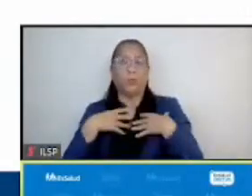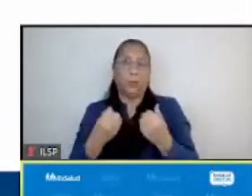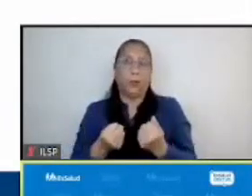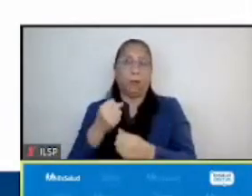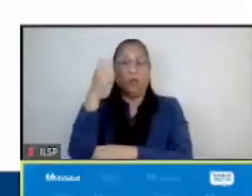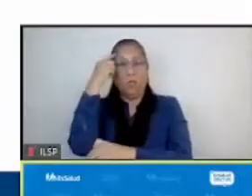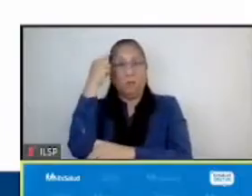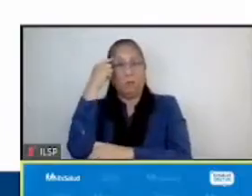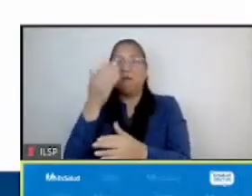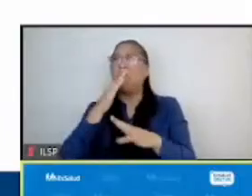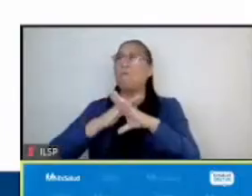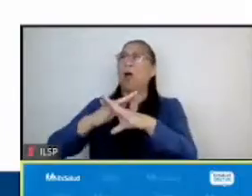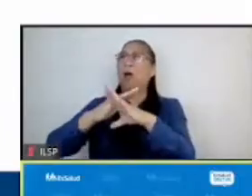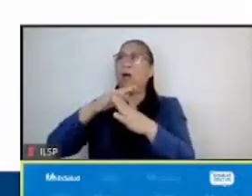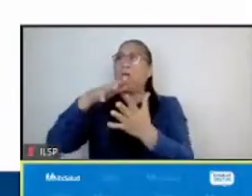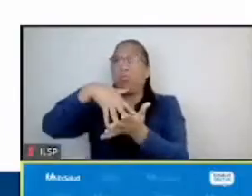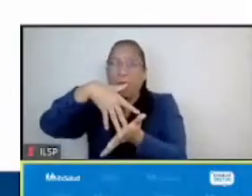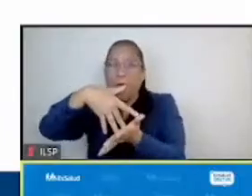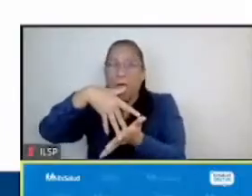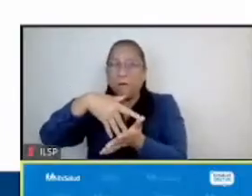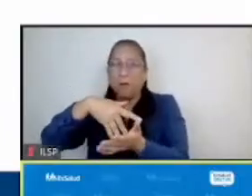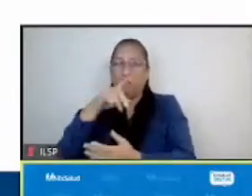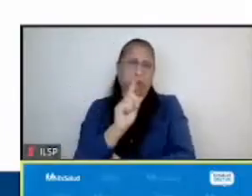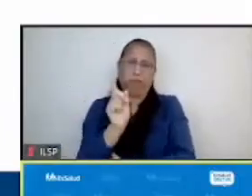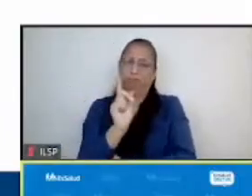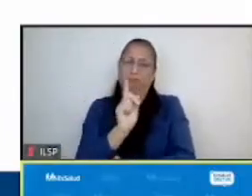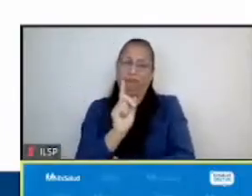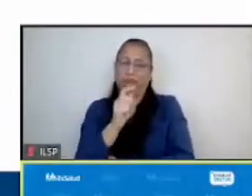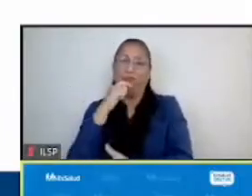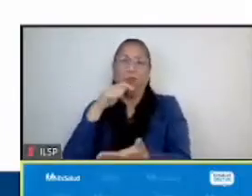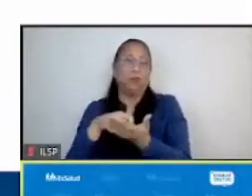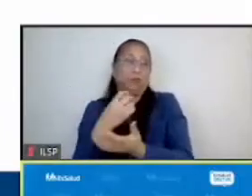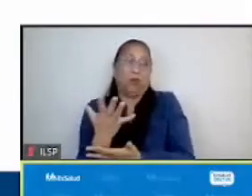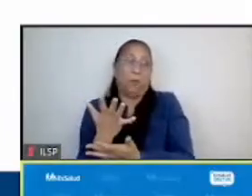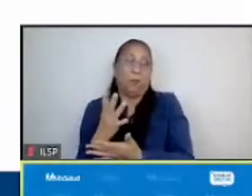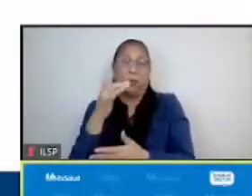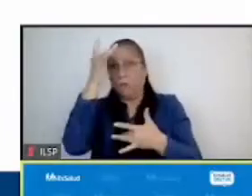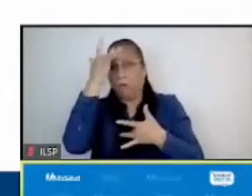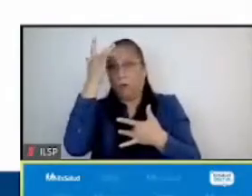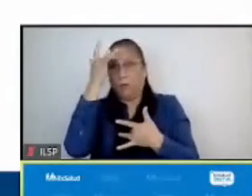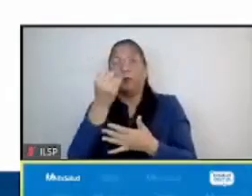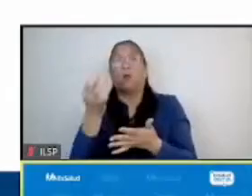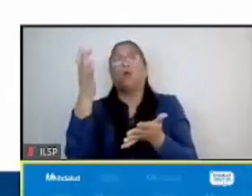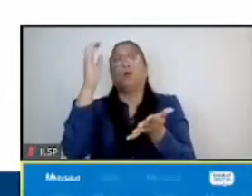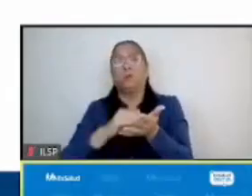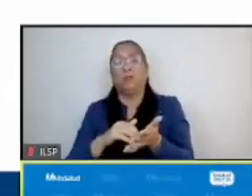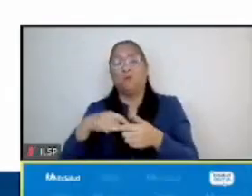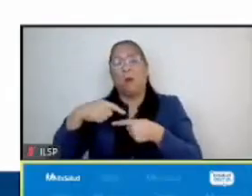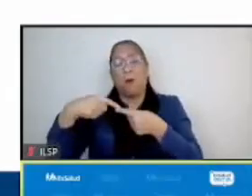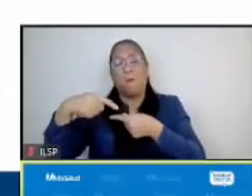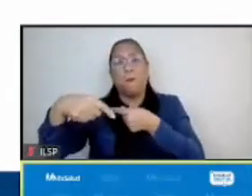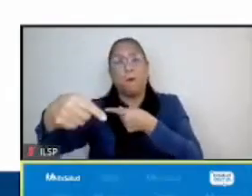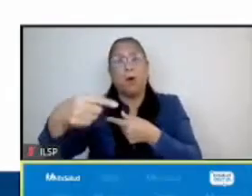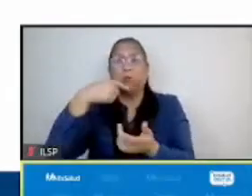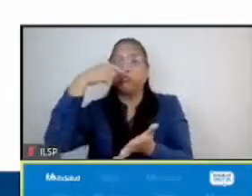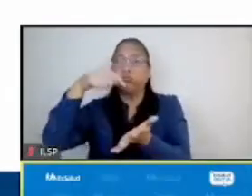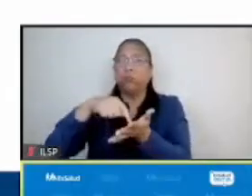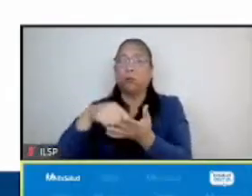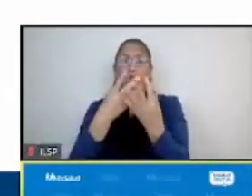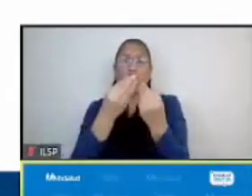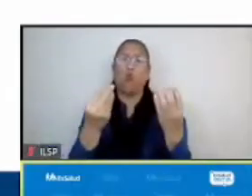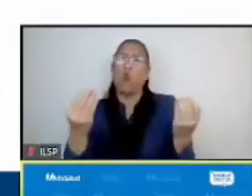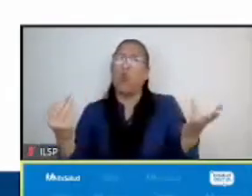de las defensas o algo por el estilo, lo cual no es cierto. Simplemente son infecciones que uno va teniendo en cadena. Porque como hay miles de